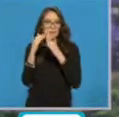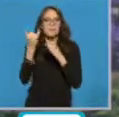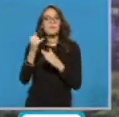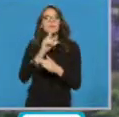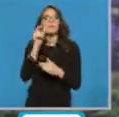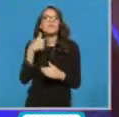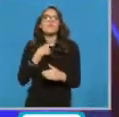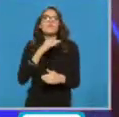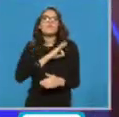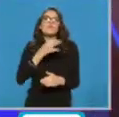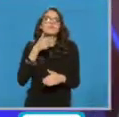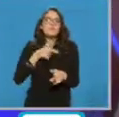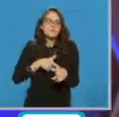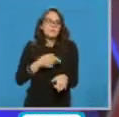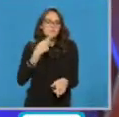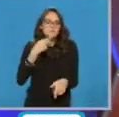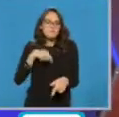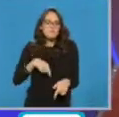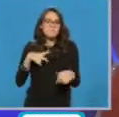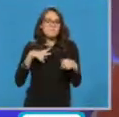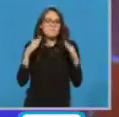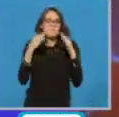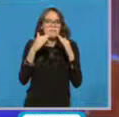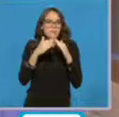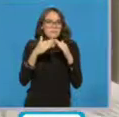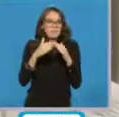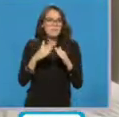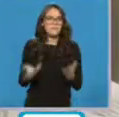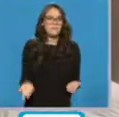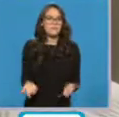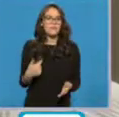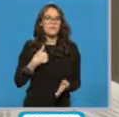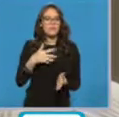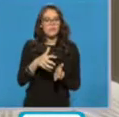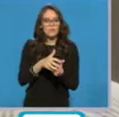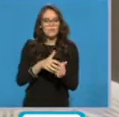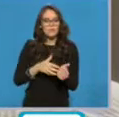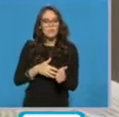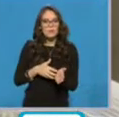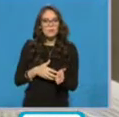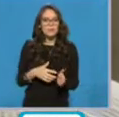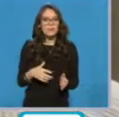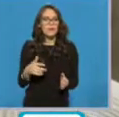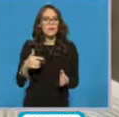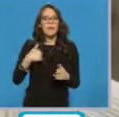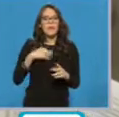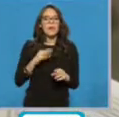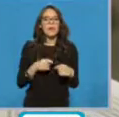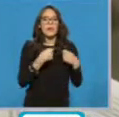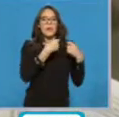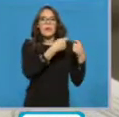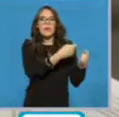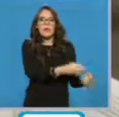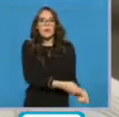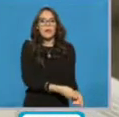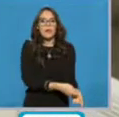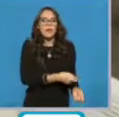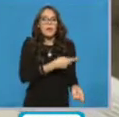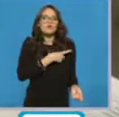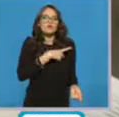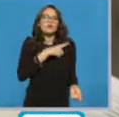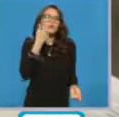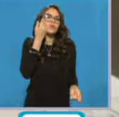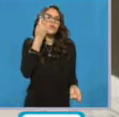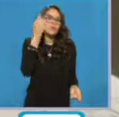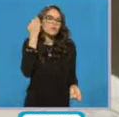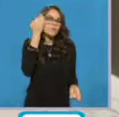revés, ¿no? Al revés, yo me reservo la propiedad y el usufructo se lo doy a un tercero porque solamente lo quiero beneficiar por un